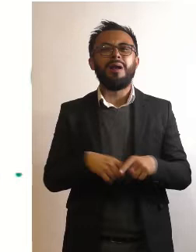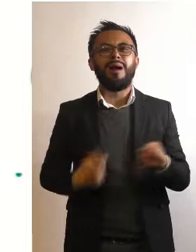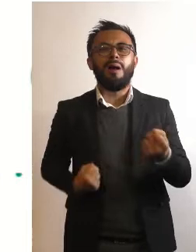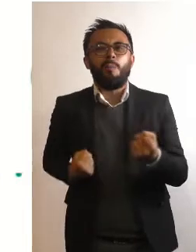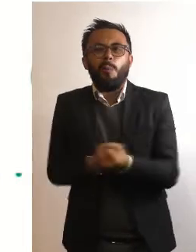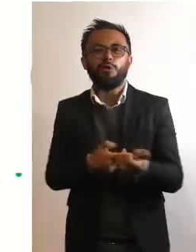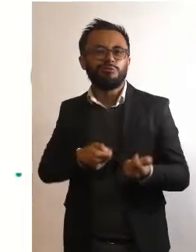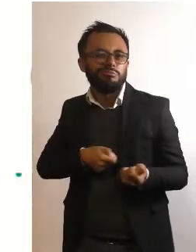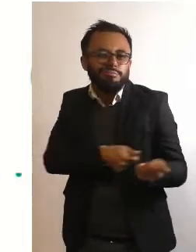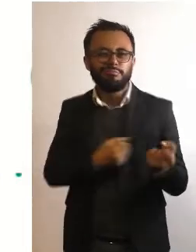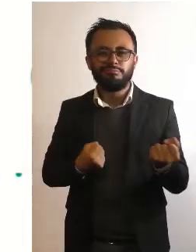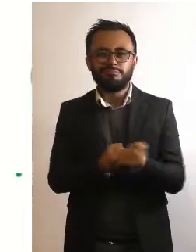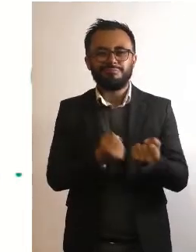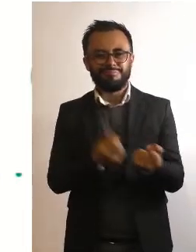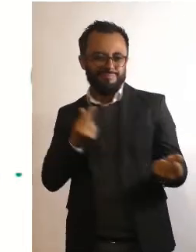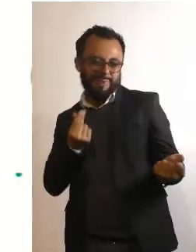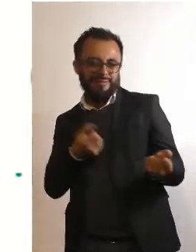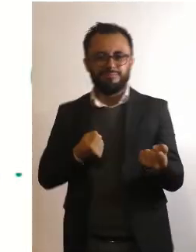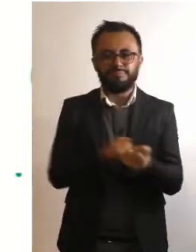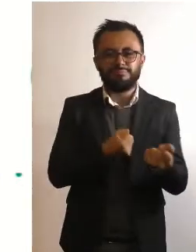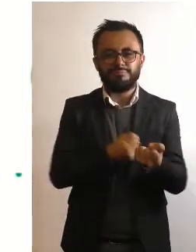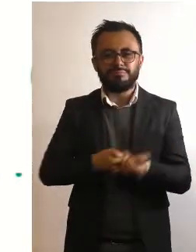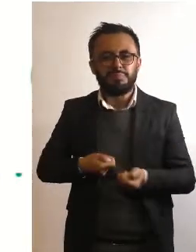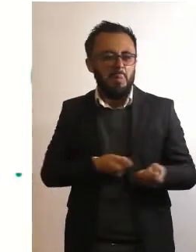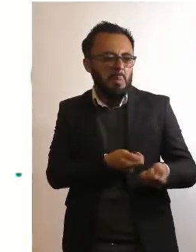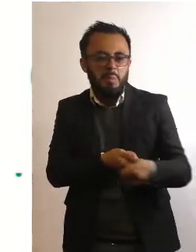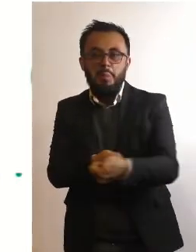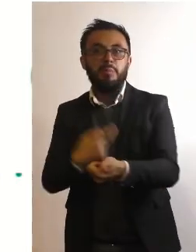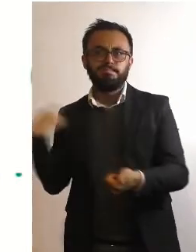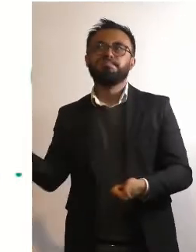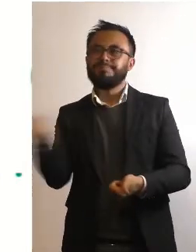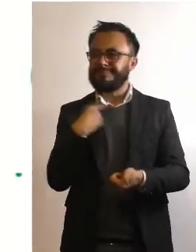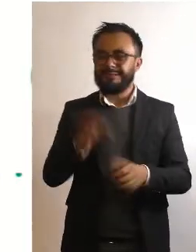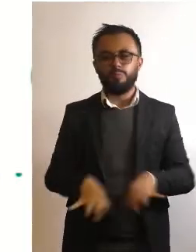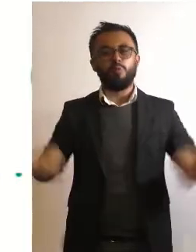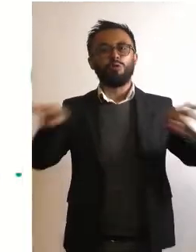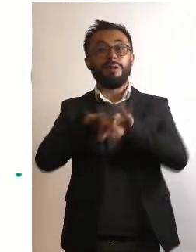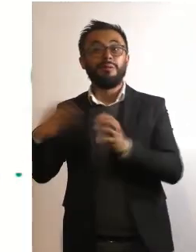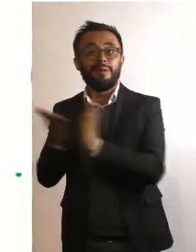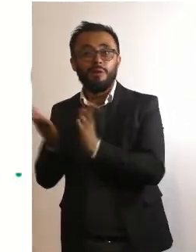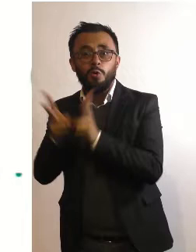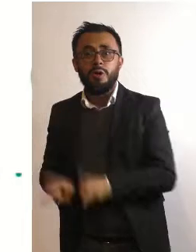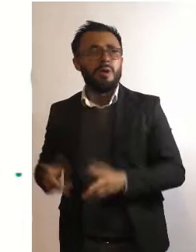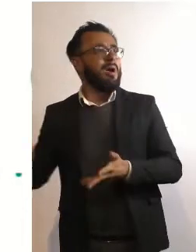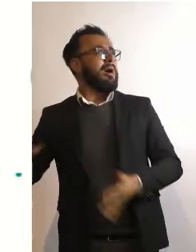para que nuestros estudiantes pudiesen retornar a su proceso formativo.